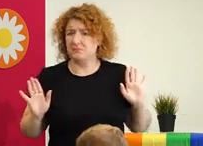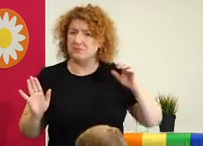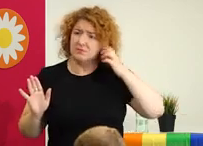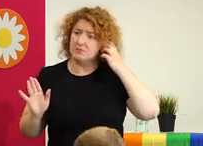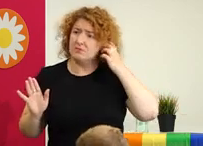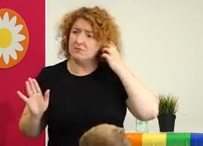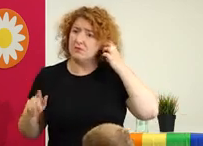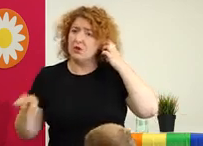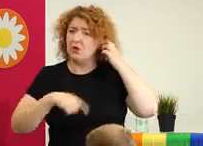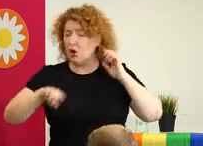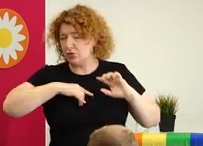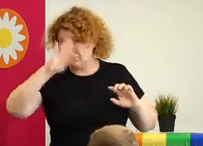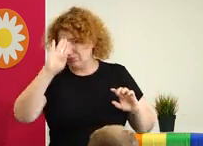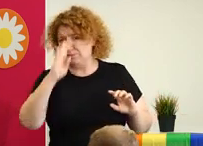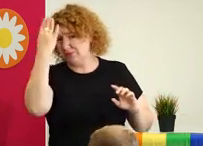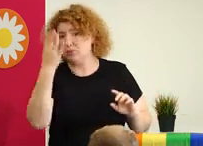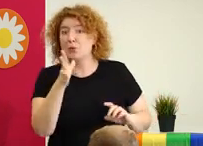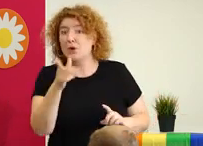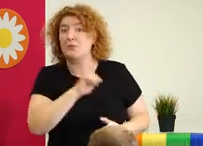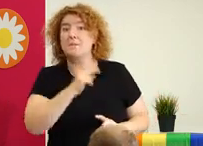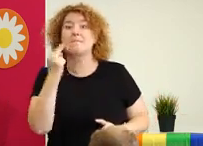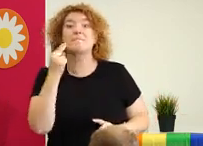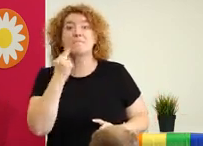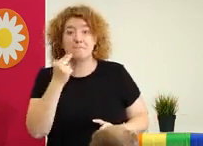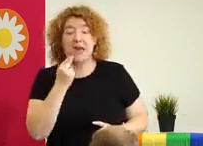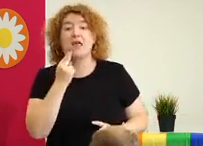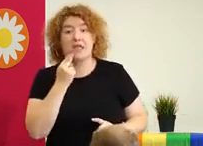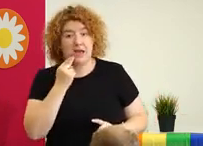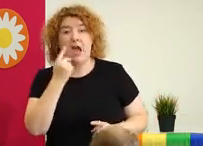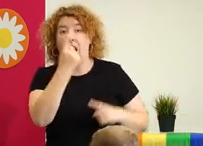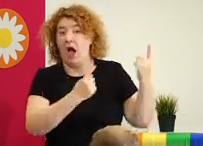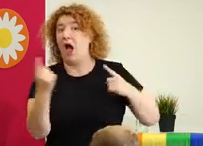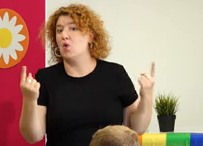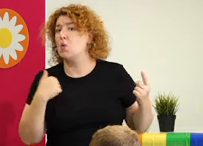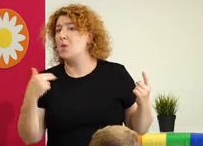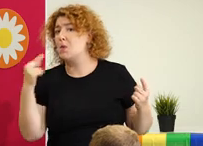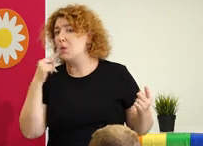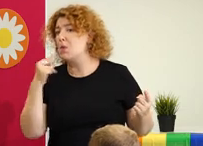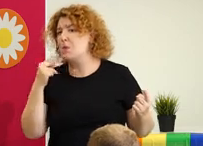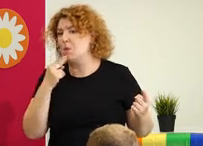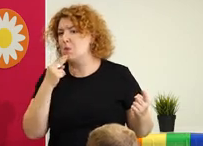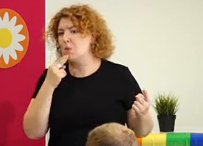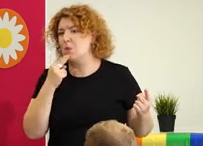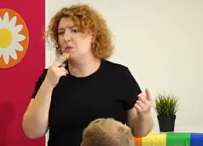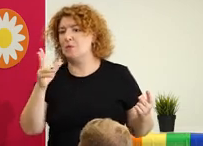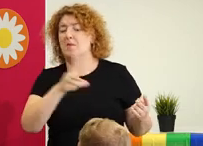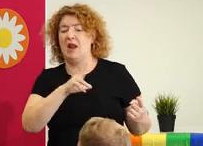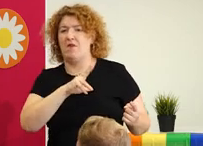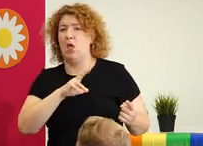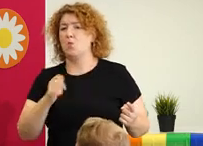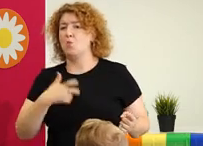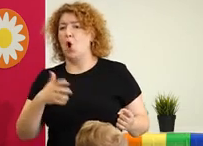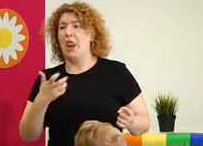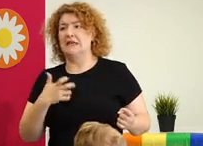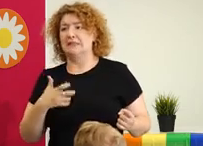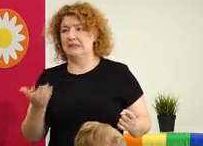lo subversivo. Por eso nos tienen tanto miedo a algunos señores que tienen también el privilegio y les